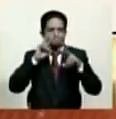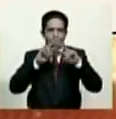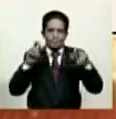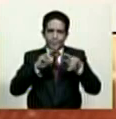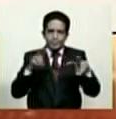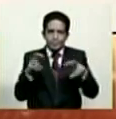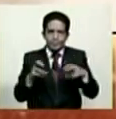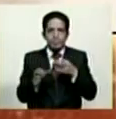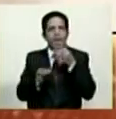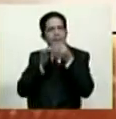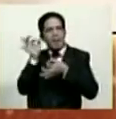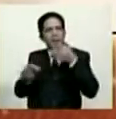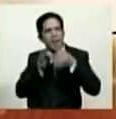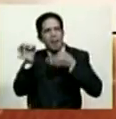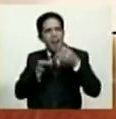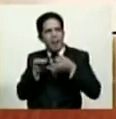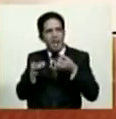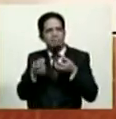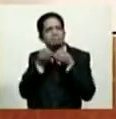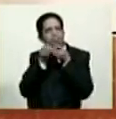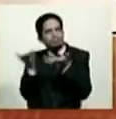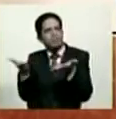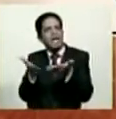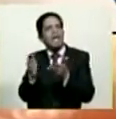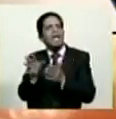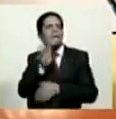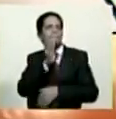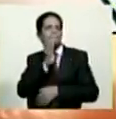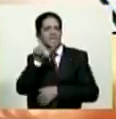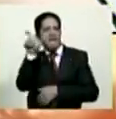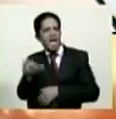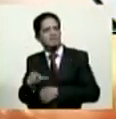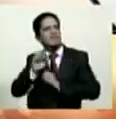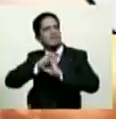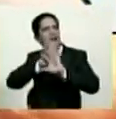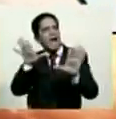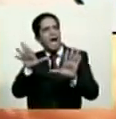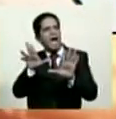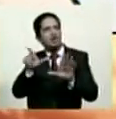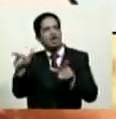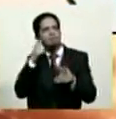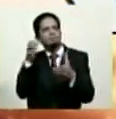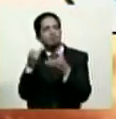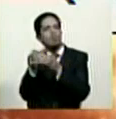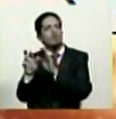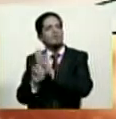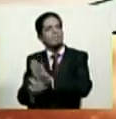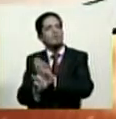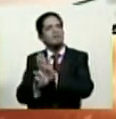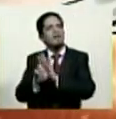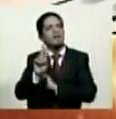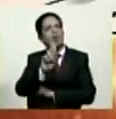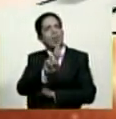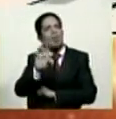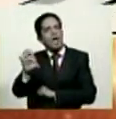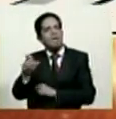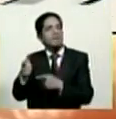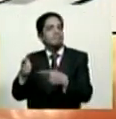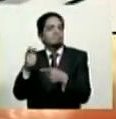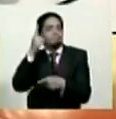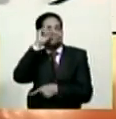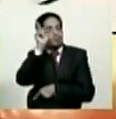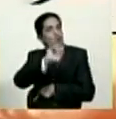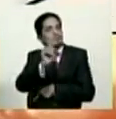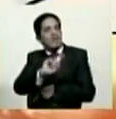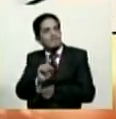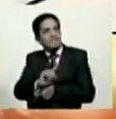del conocimiento de la Unión Europea, para aclararle los desconocimientos que pueda